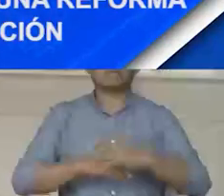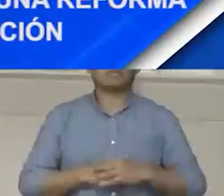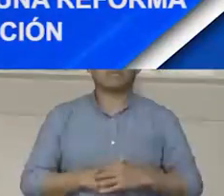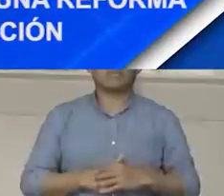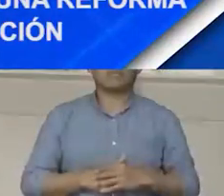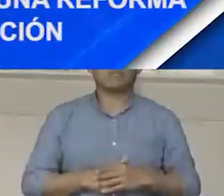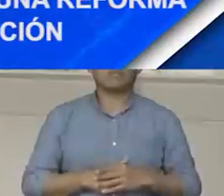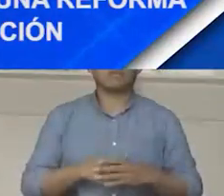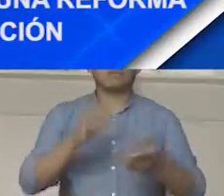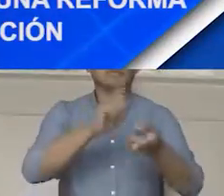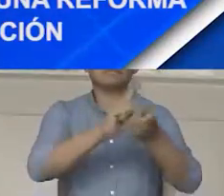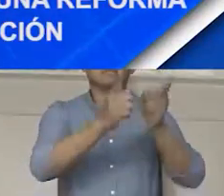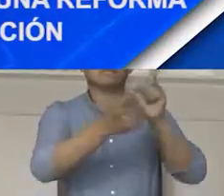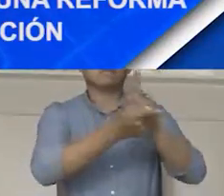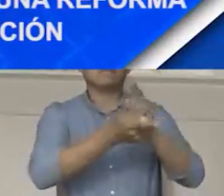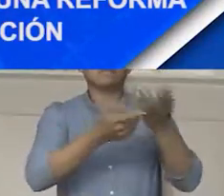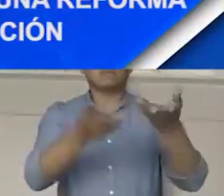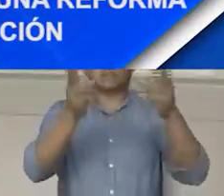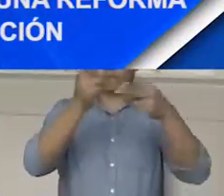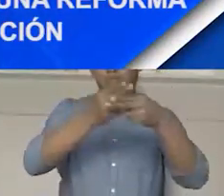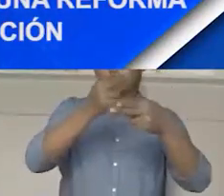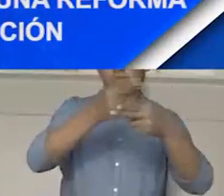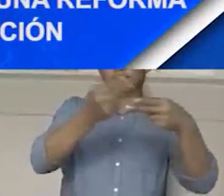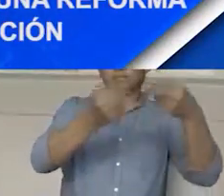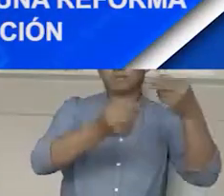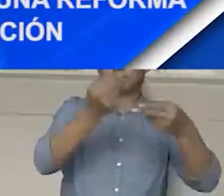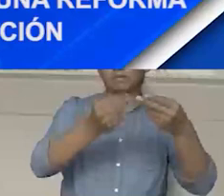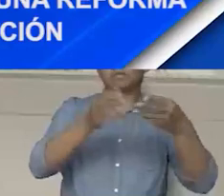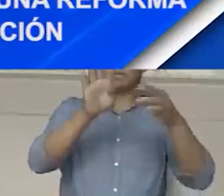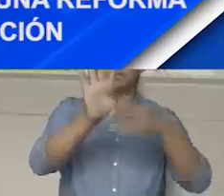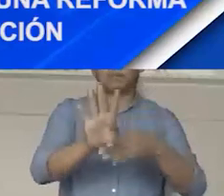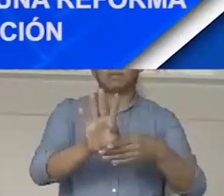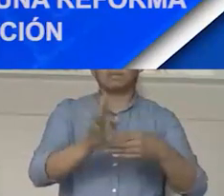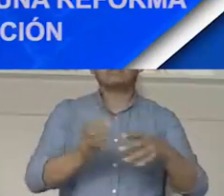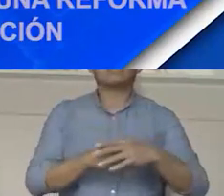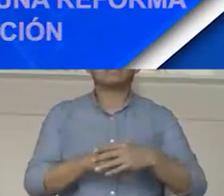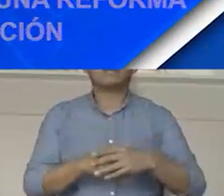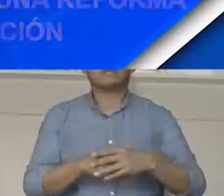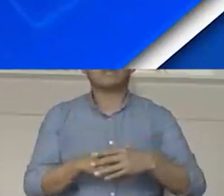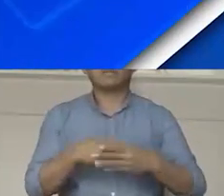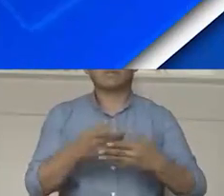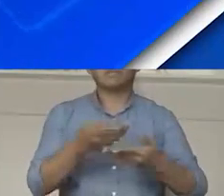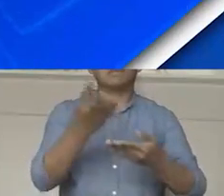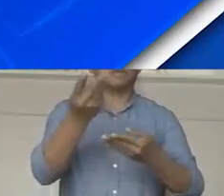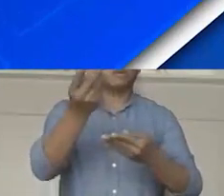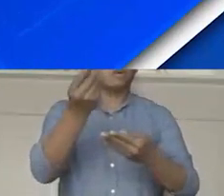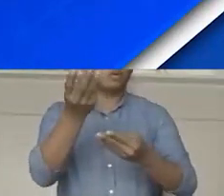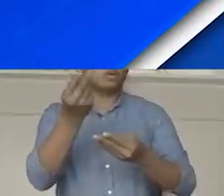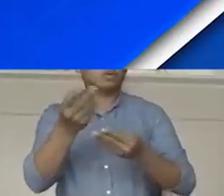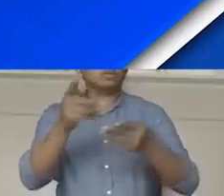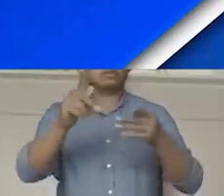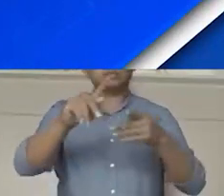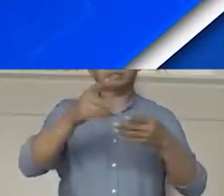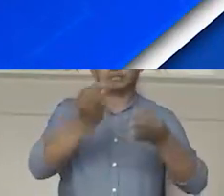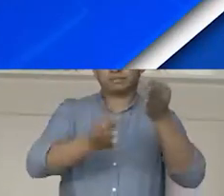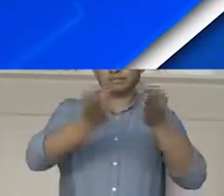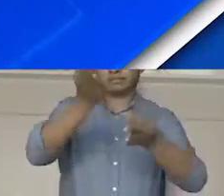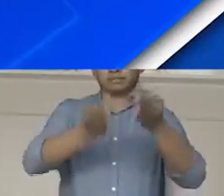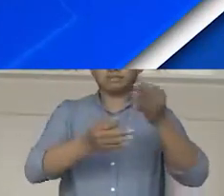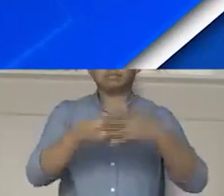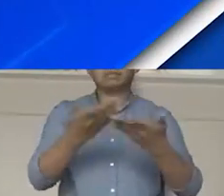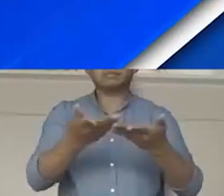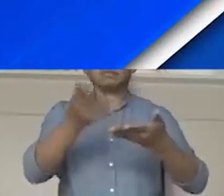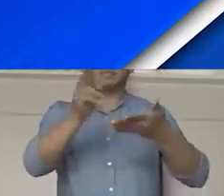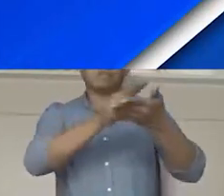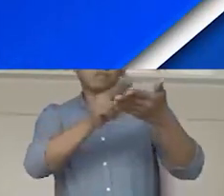Justicia. Se reforma el título cuarto, capítulo único del régimen financiero del Poder Judicial,